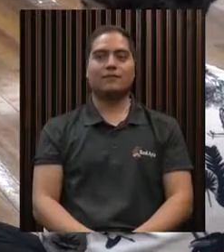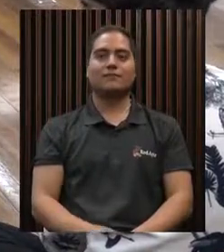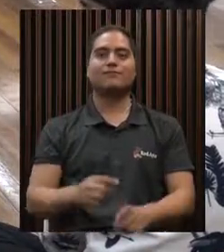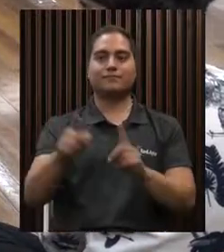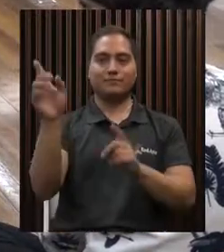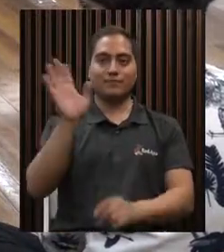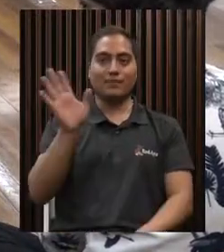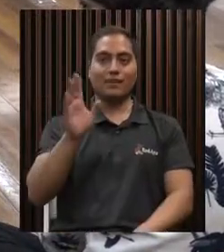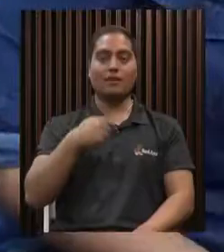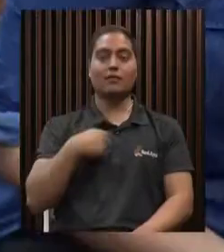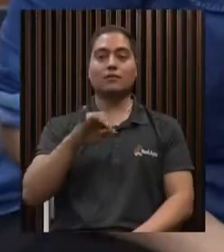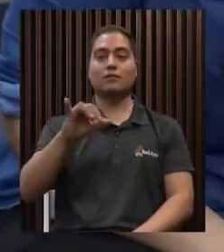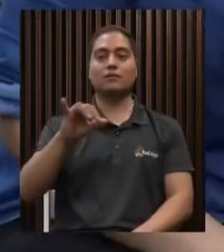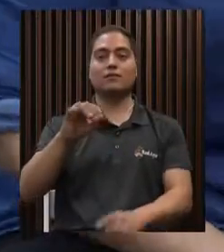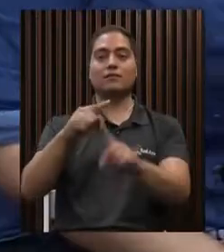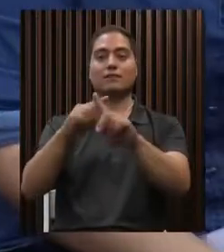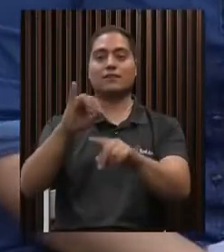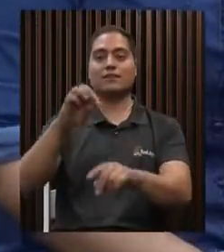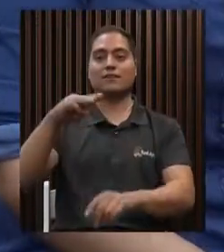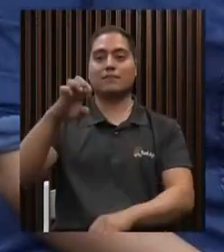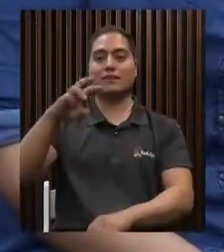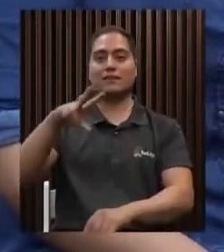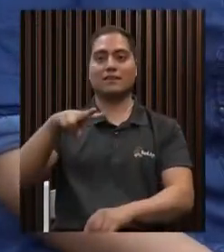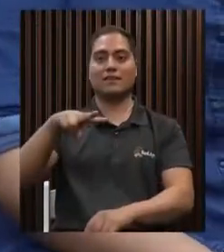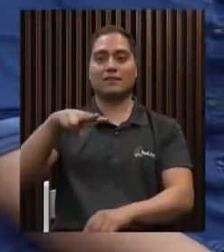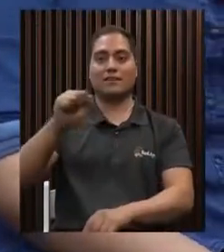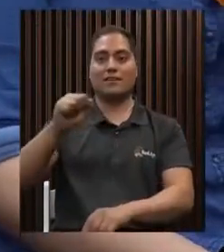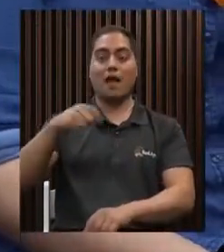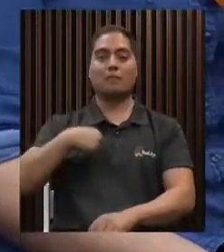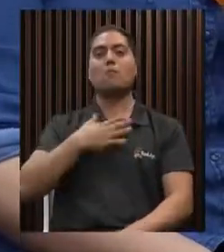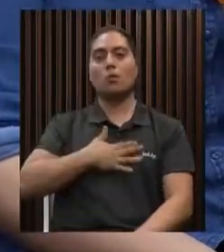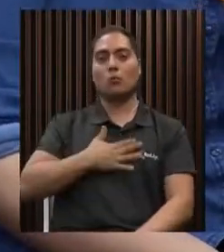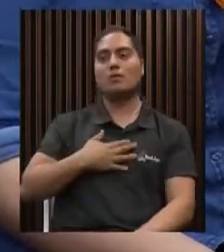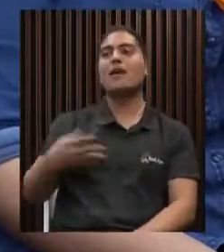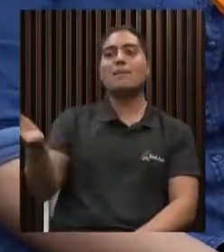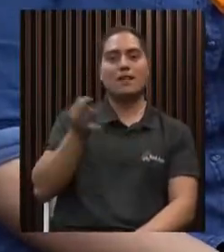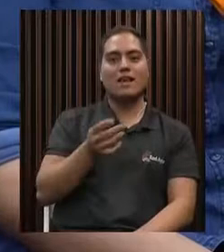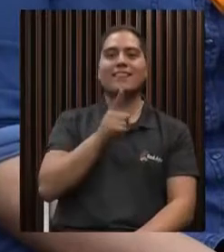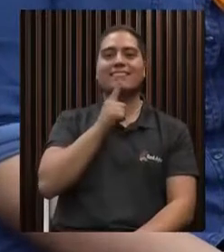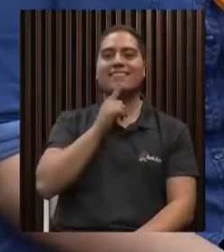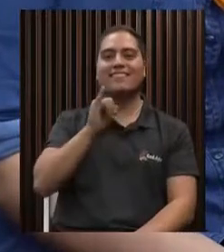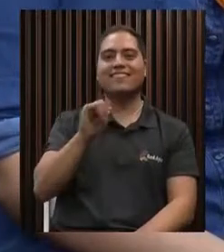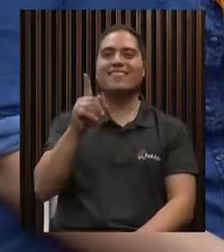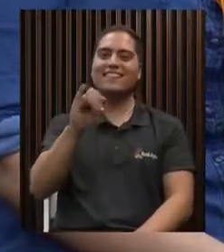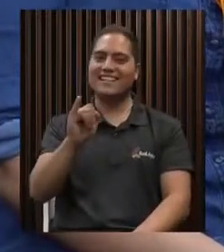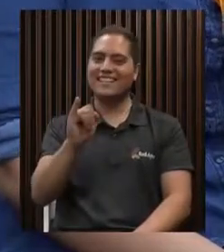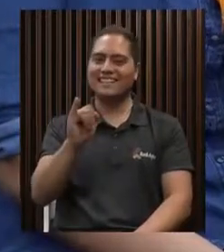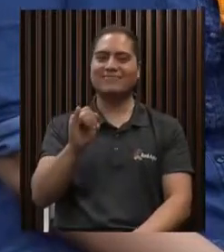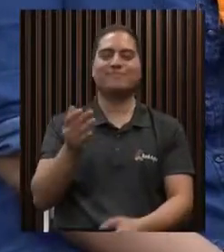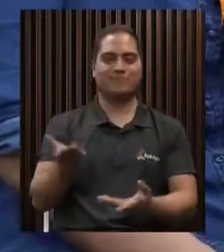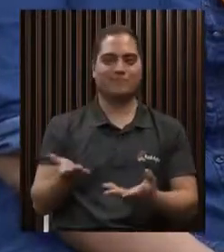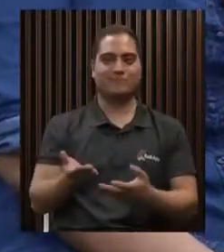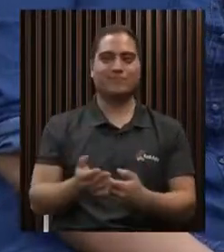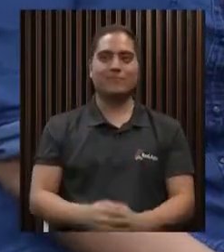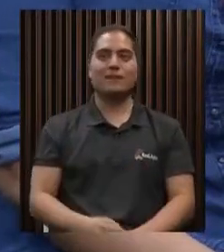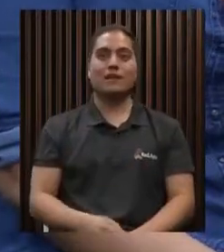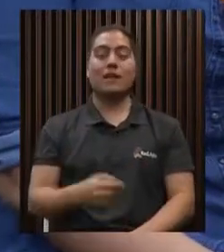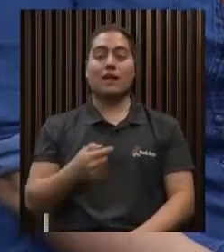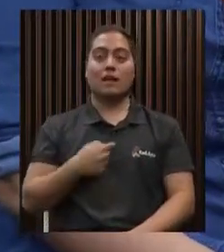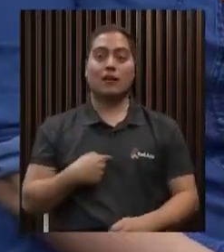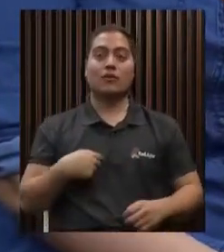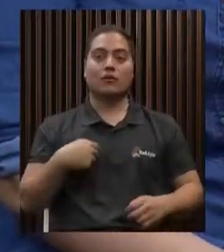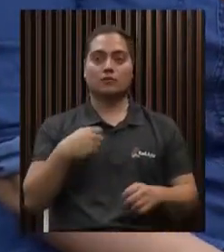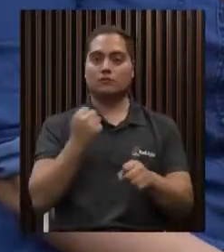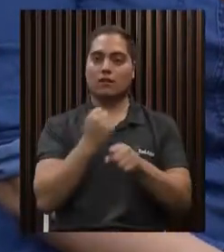Hola, soy Jimena Luz, pero me gusta que me digan Tiki. Trabajo en el área de mediación cultural y